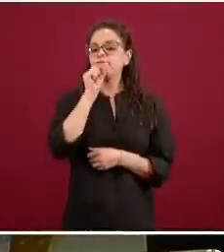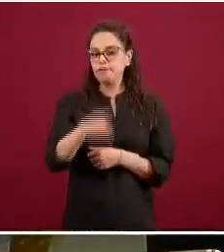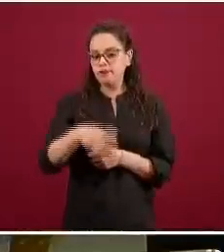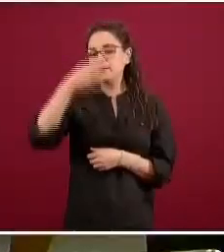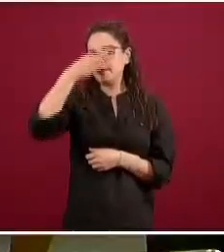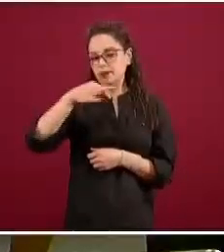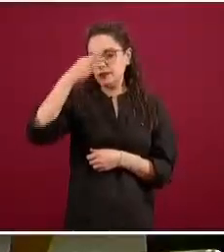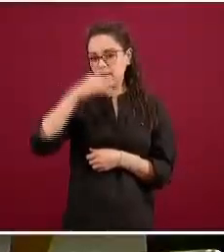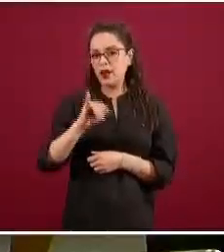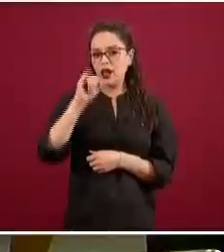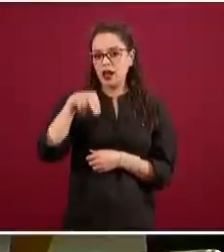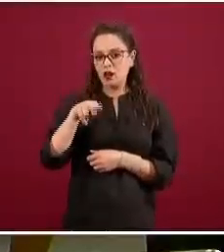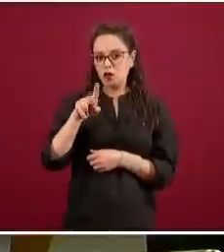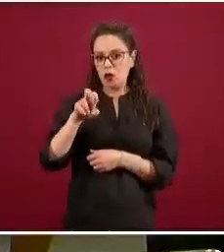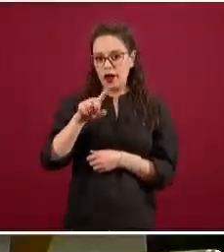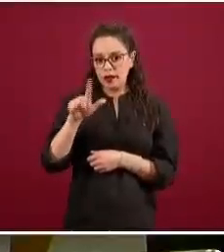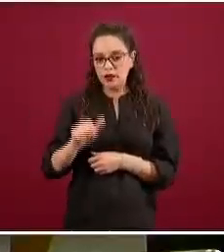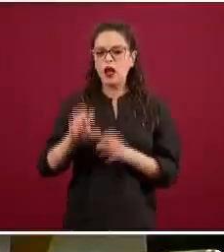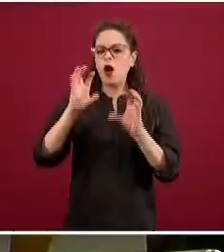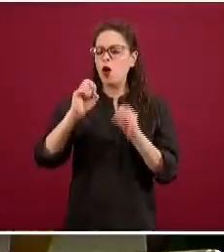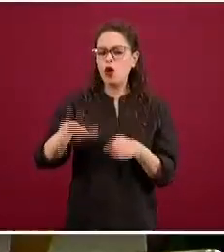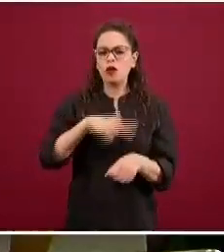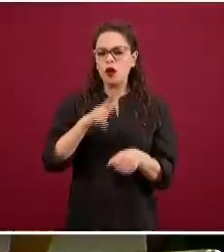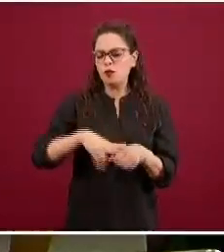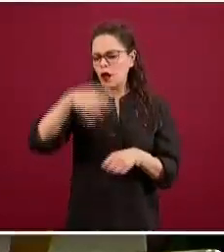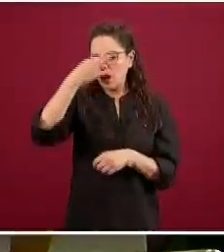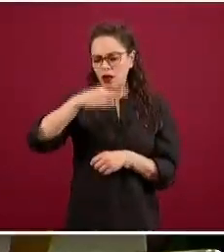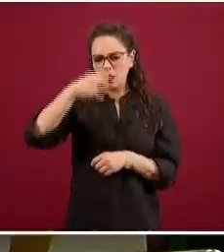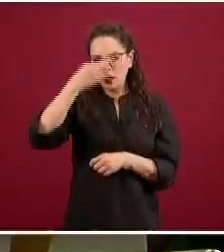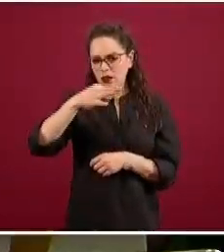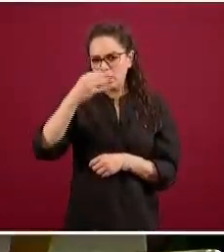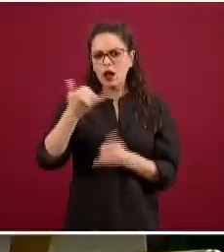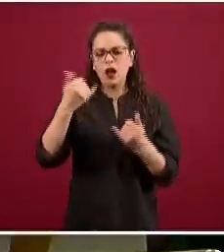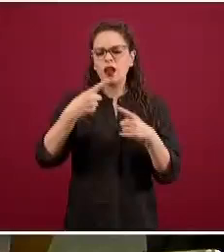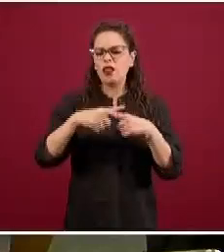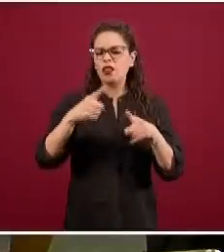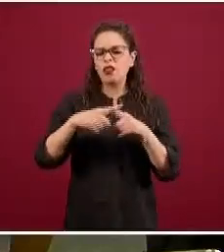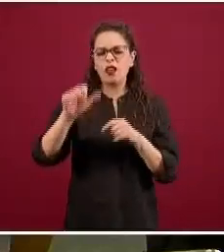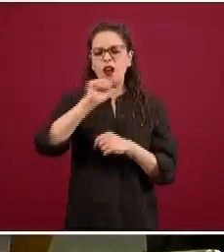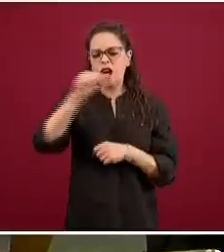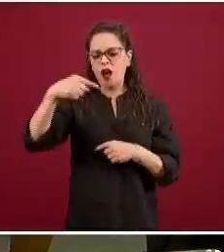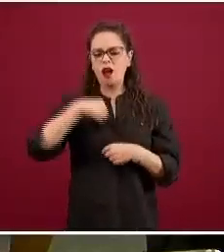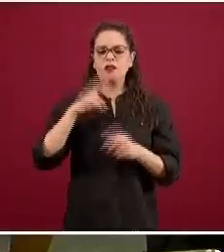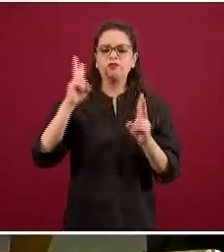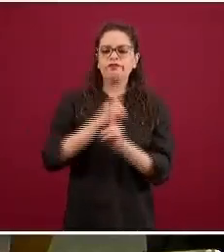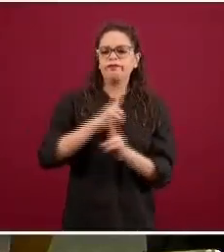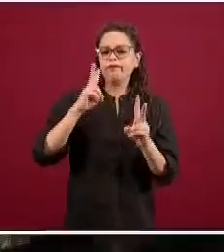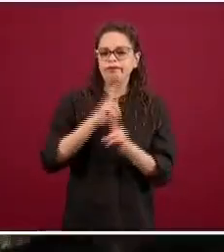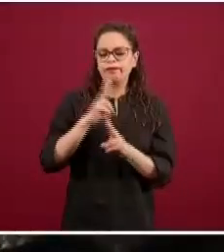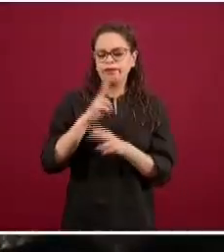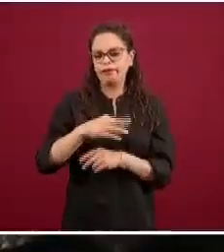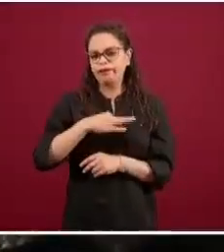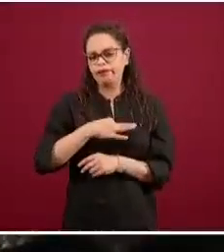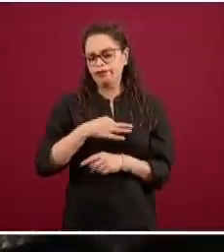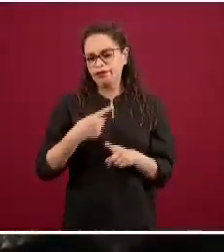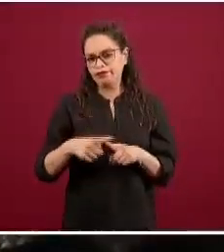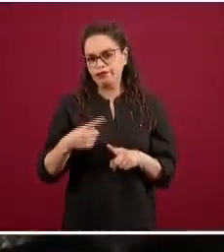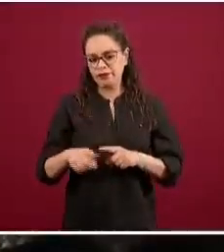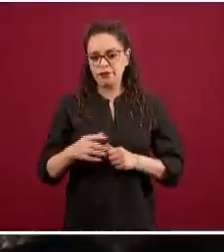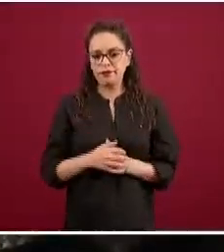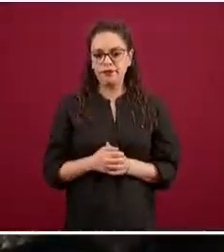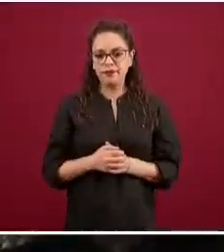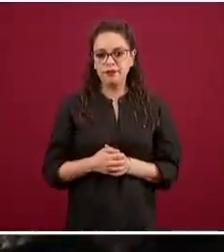pero también los catarros comunes y múltiples infecciones respiratorias. ¿Para qué nos sirve esto? Para comparar lo